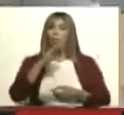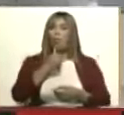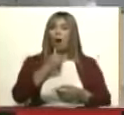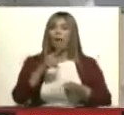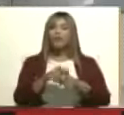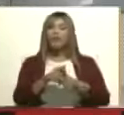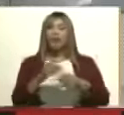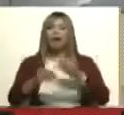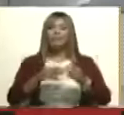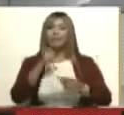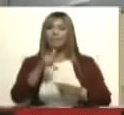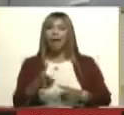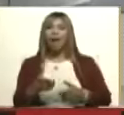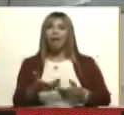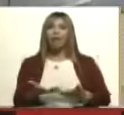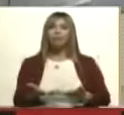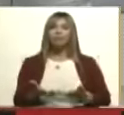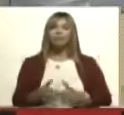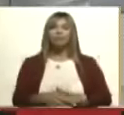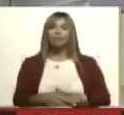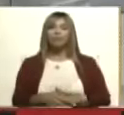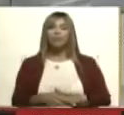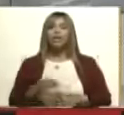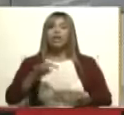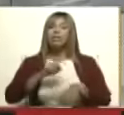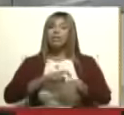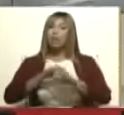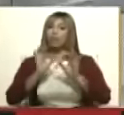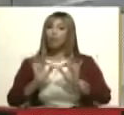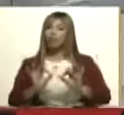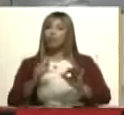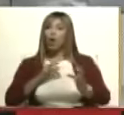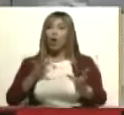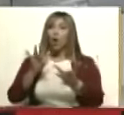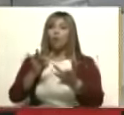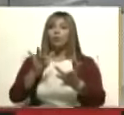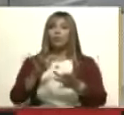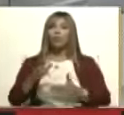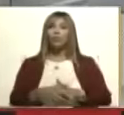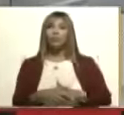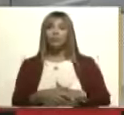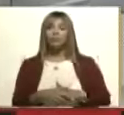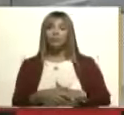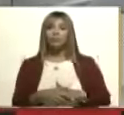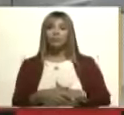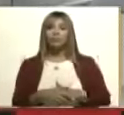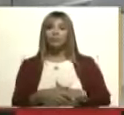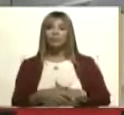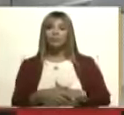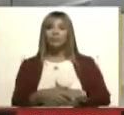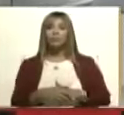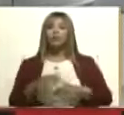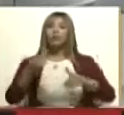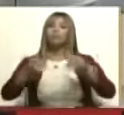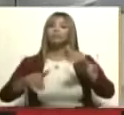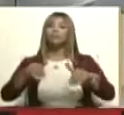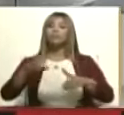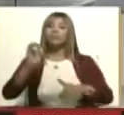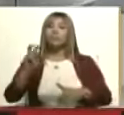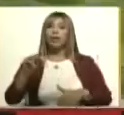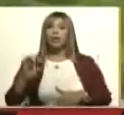ocurran hechos sobrevenidos y en tiempo real, bueno, conectados con el poder electoral, con el